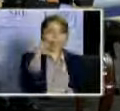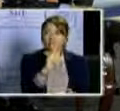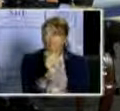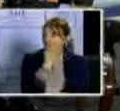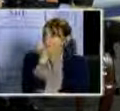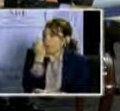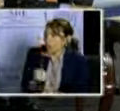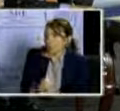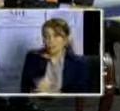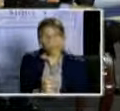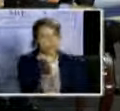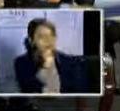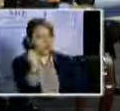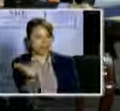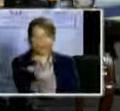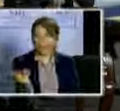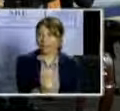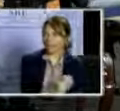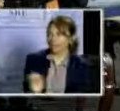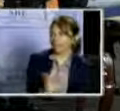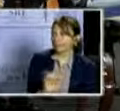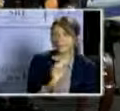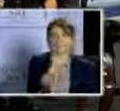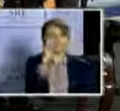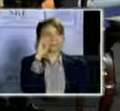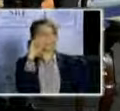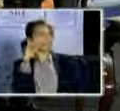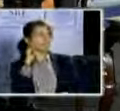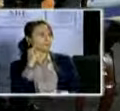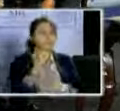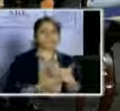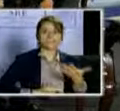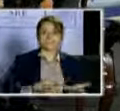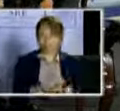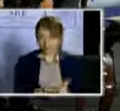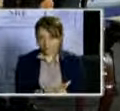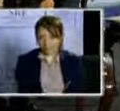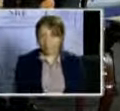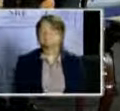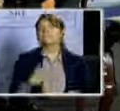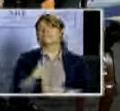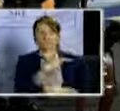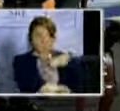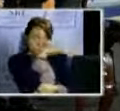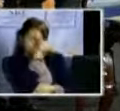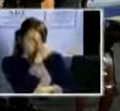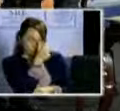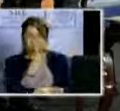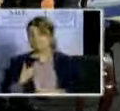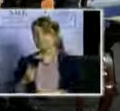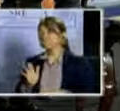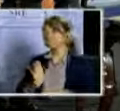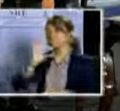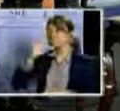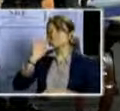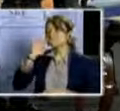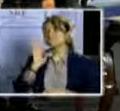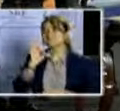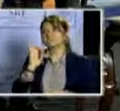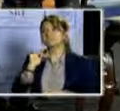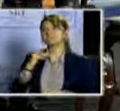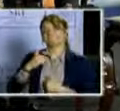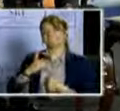reflejo de la realidad política del mundo, es el reflejo de los equilibrios de la posguerra, equilibrios que algunos